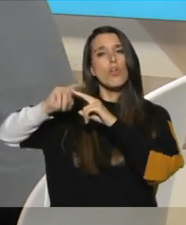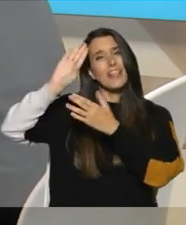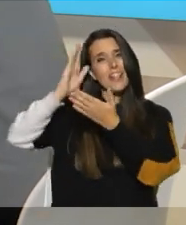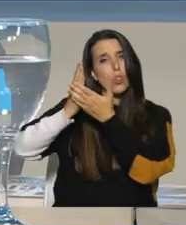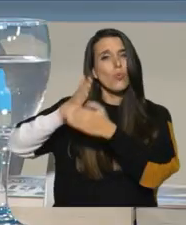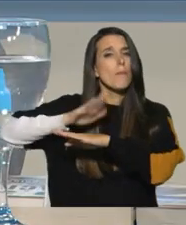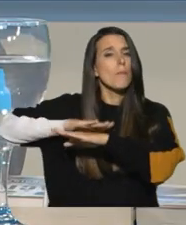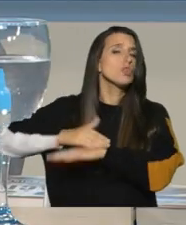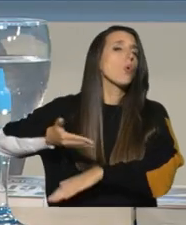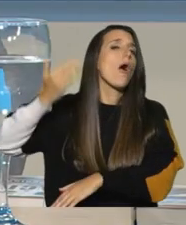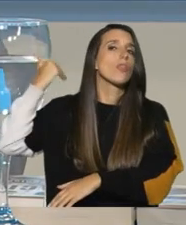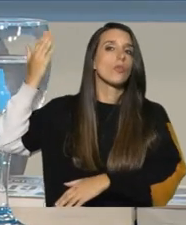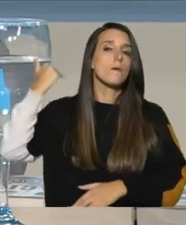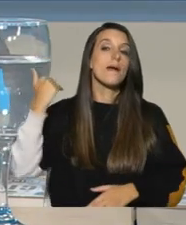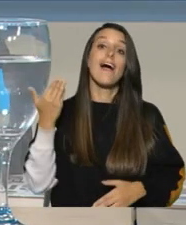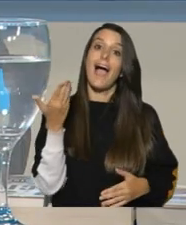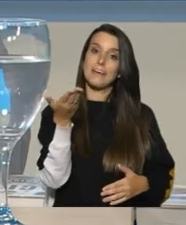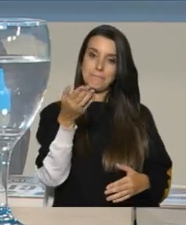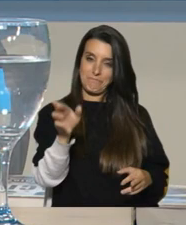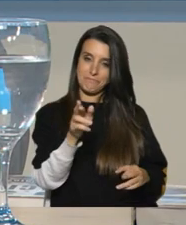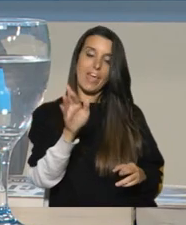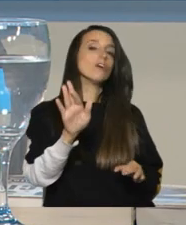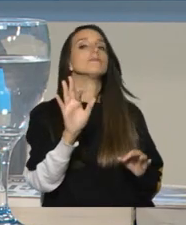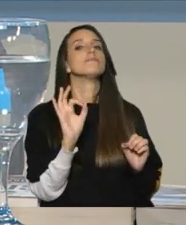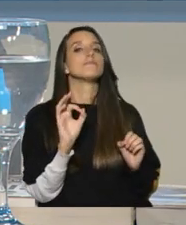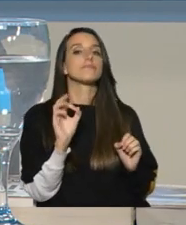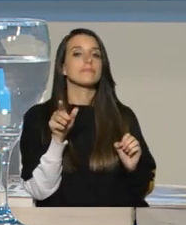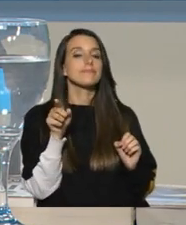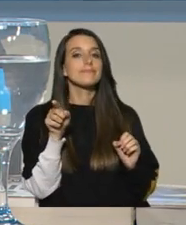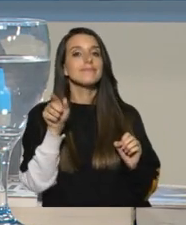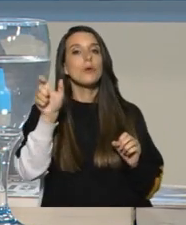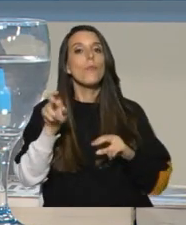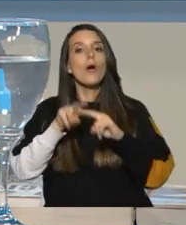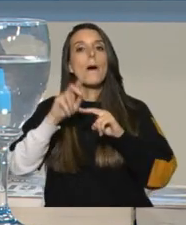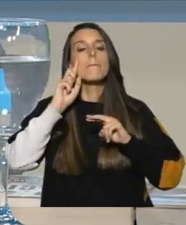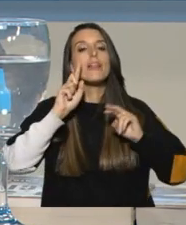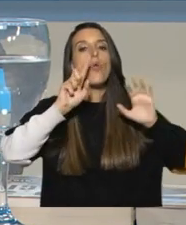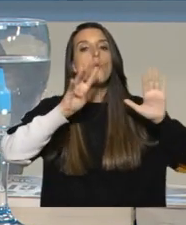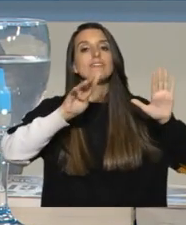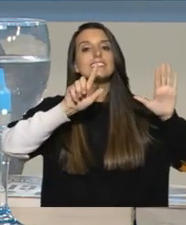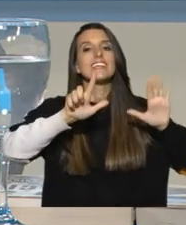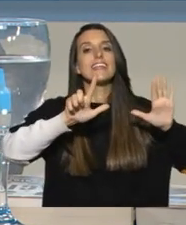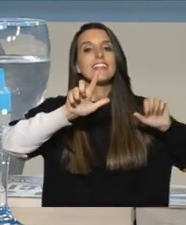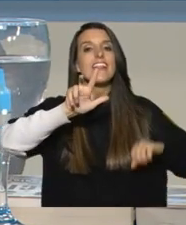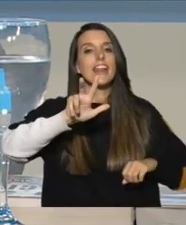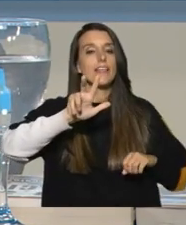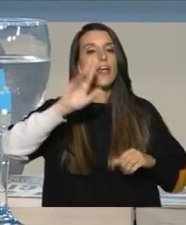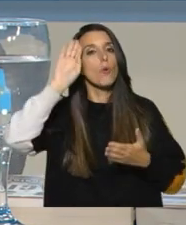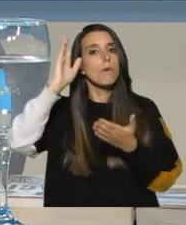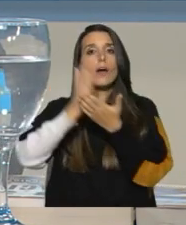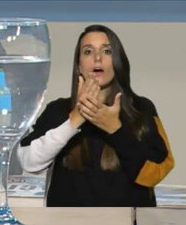también? Eso es lo curioso, que fue en el 73, posterior al golpe de